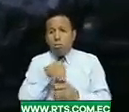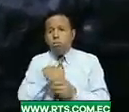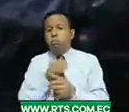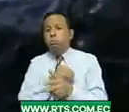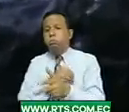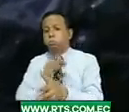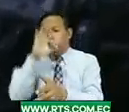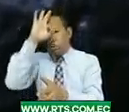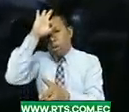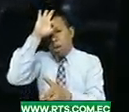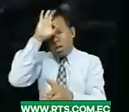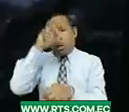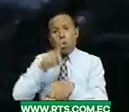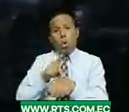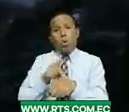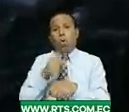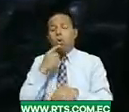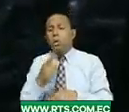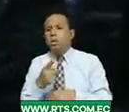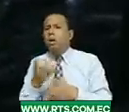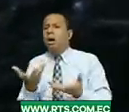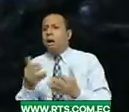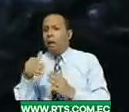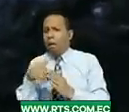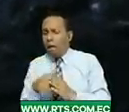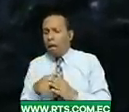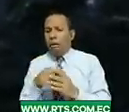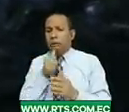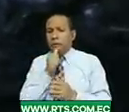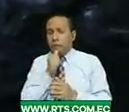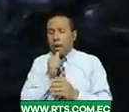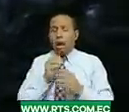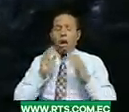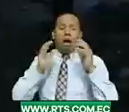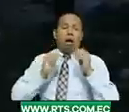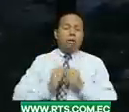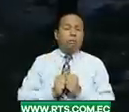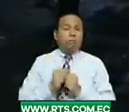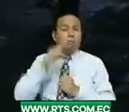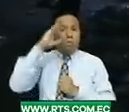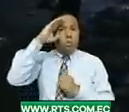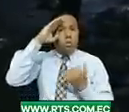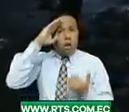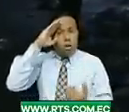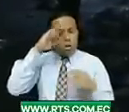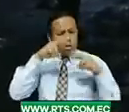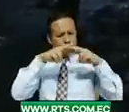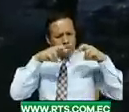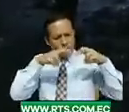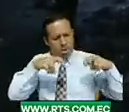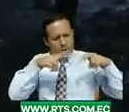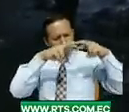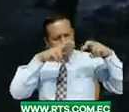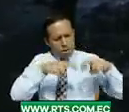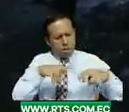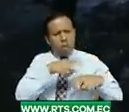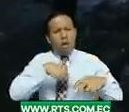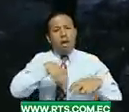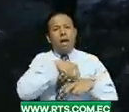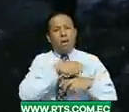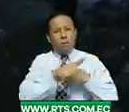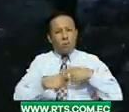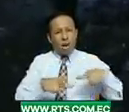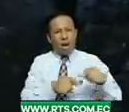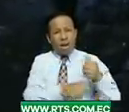aún está investigando el caso. Se van a guiar por medio de cámaras de seguridad para de ahí poder determinar el móvil de este nuevo